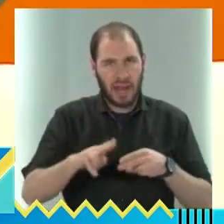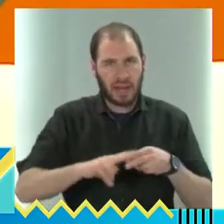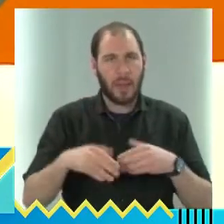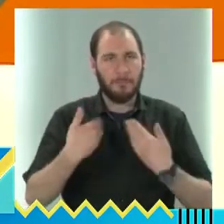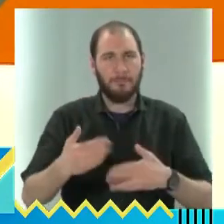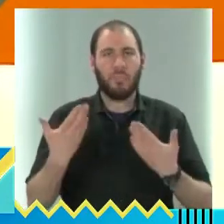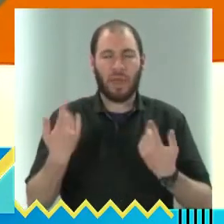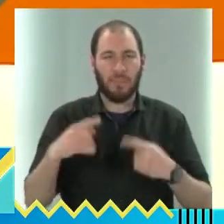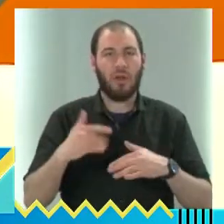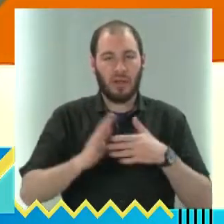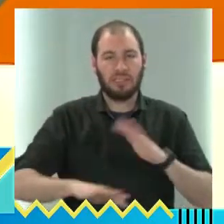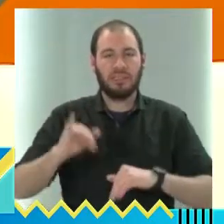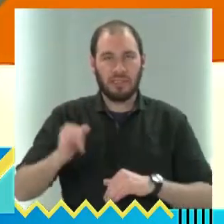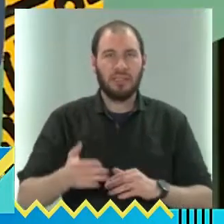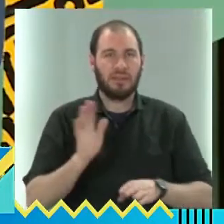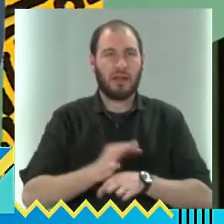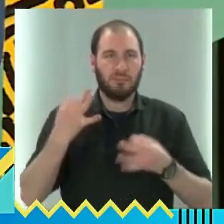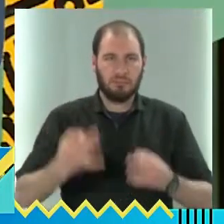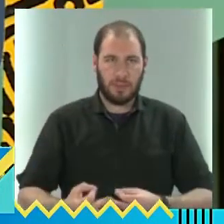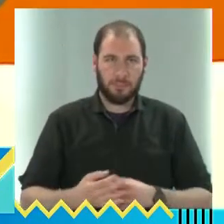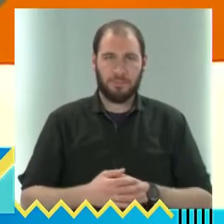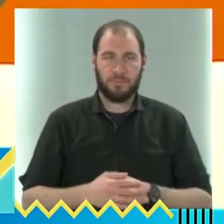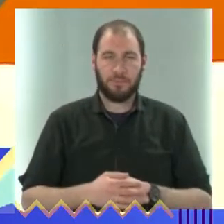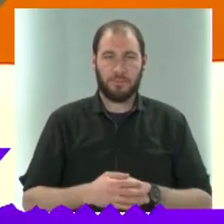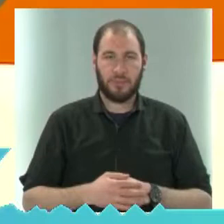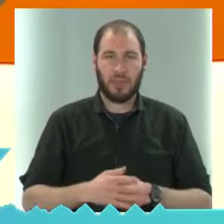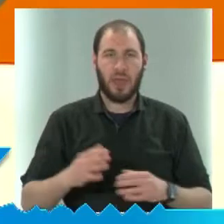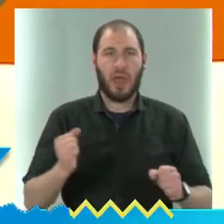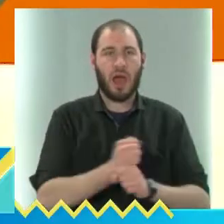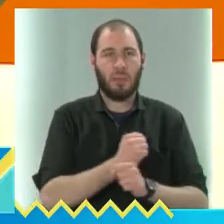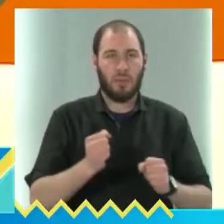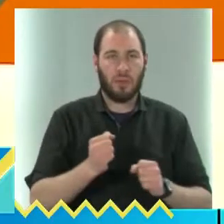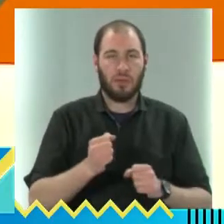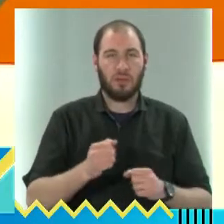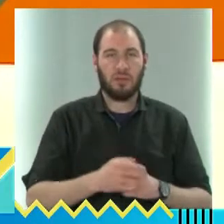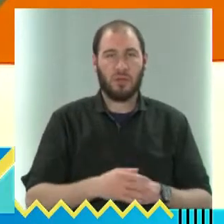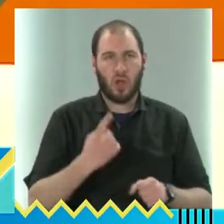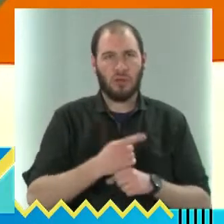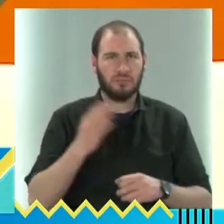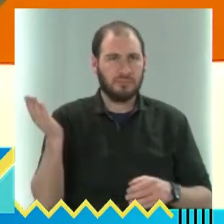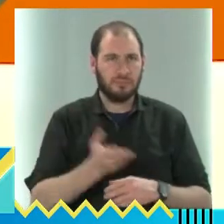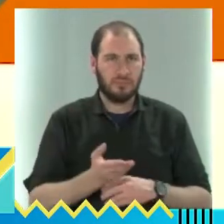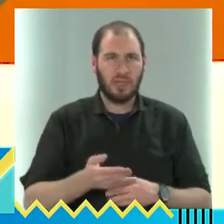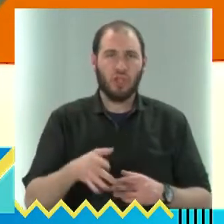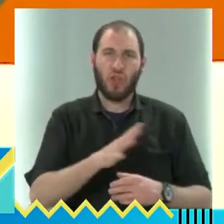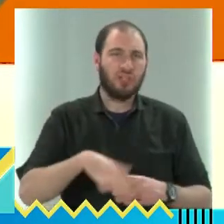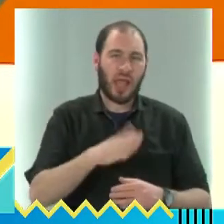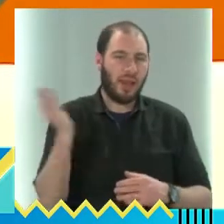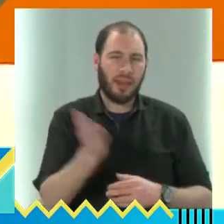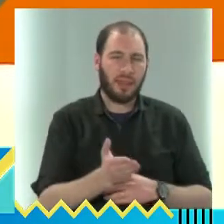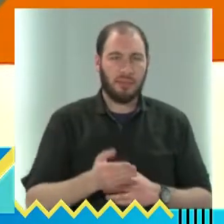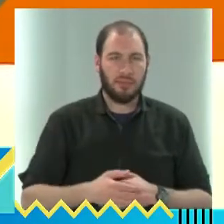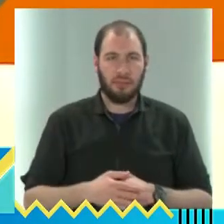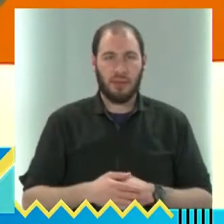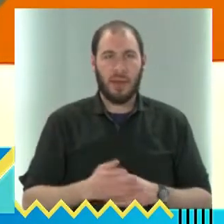aplicable y que tenga un buen sentido. Lo que se sanciona o lo que se ve antisocial, por así decirlo,